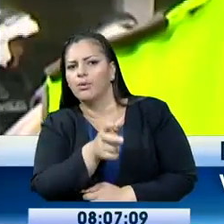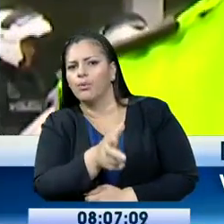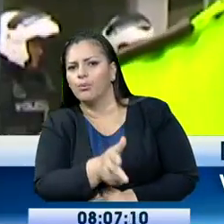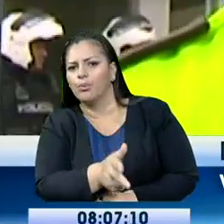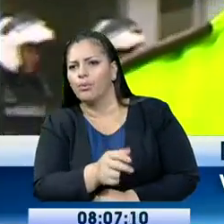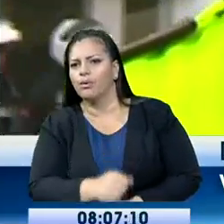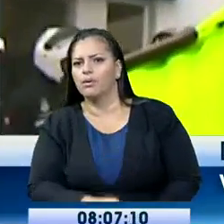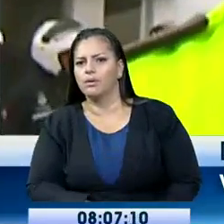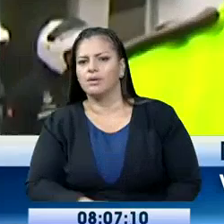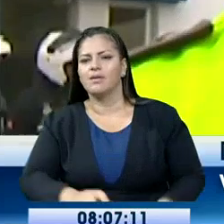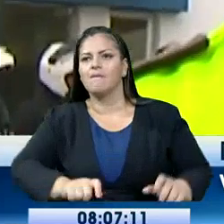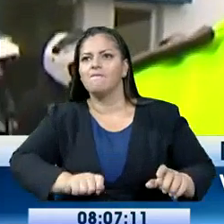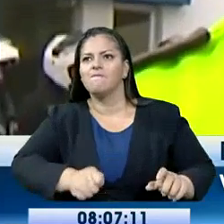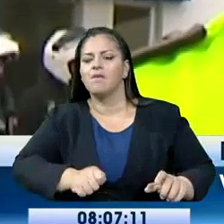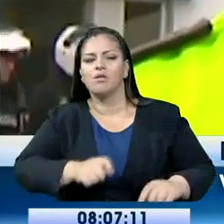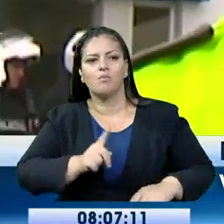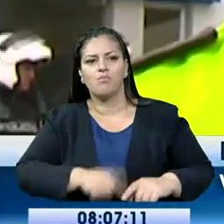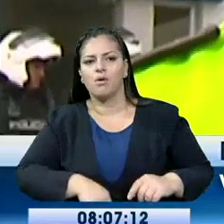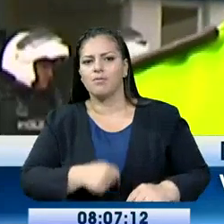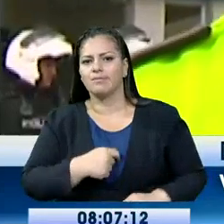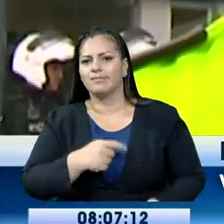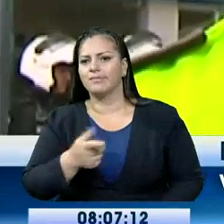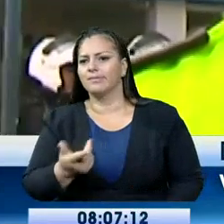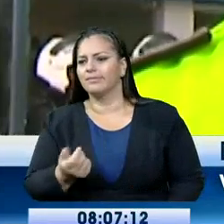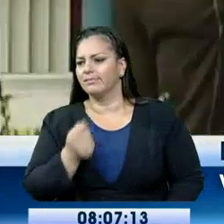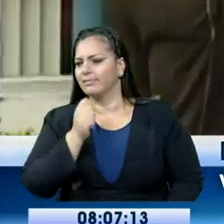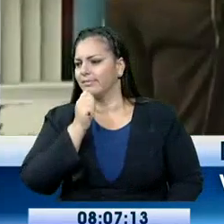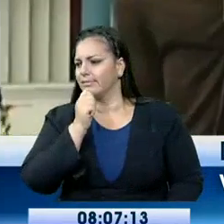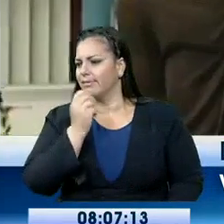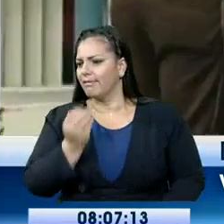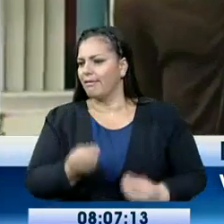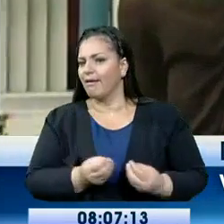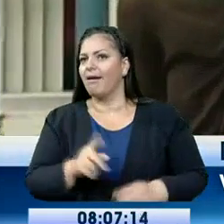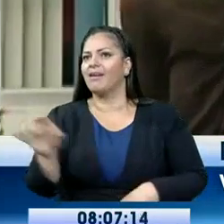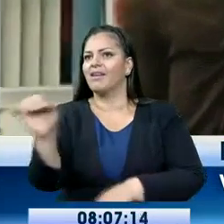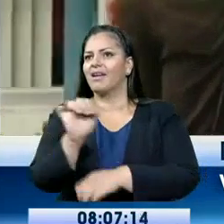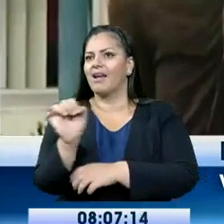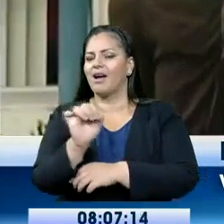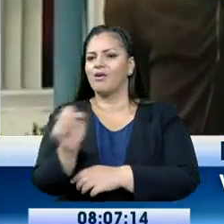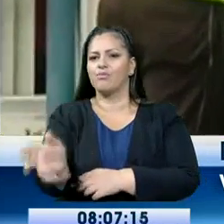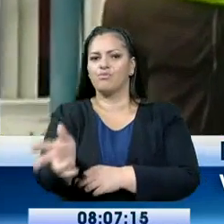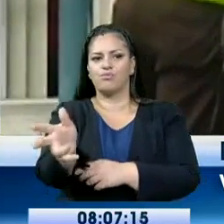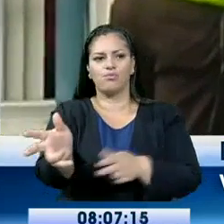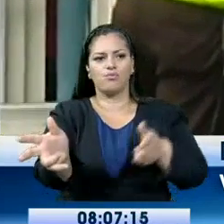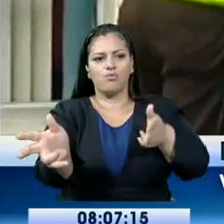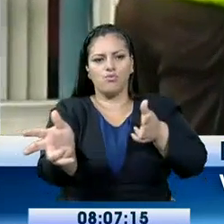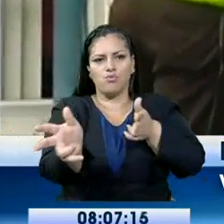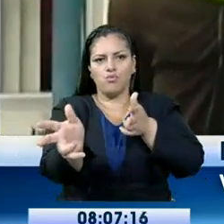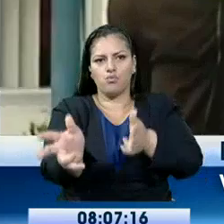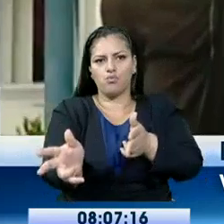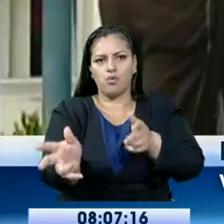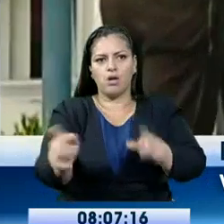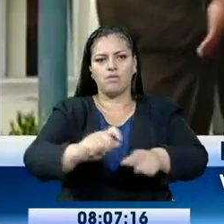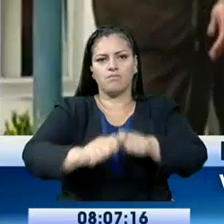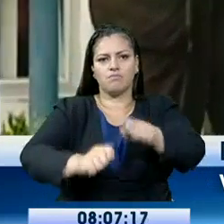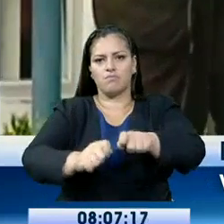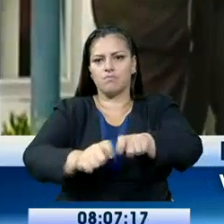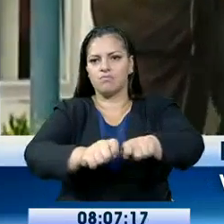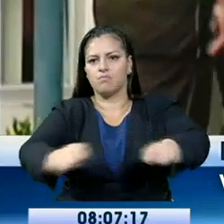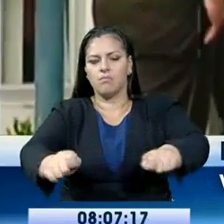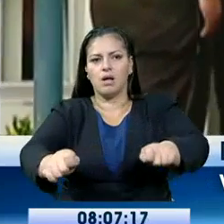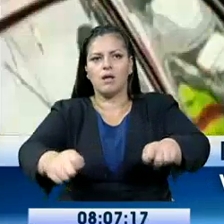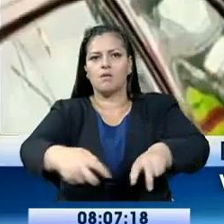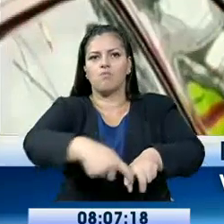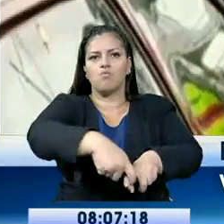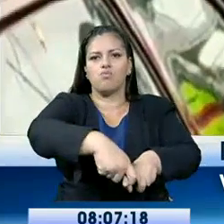tipo de situaciones, por lo cual nosotros procedimos a parar la marcha de estos vehículos y a solicitar la documentación respectiva, razón por